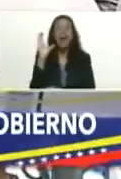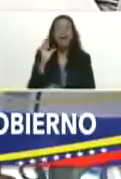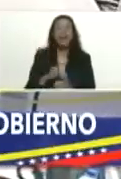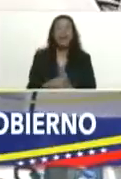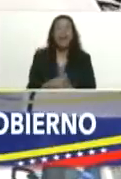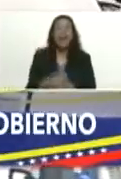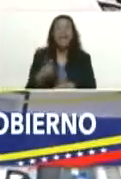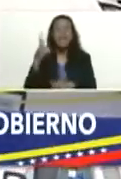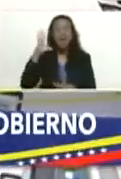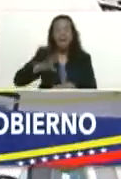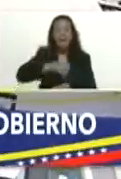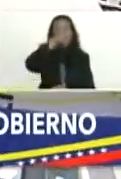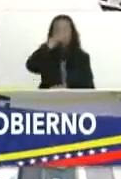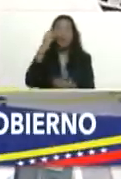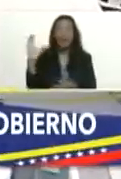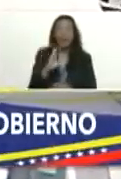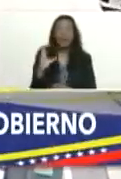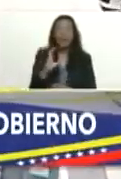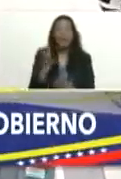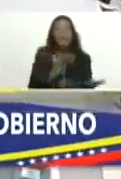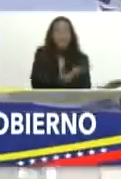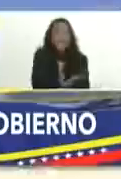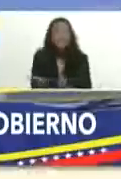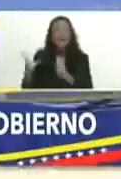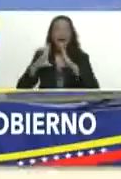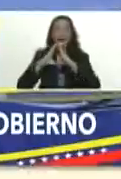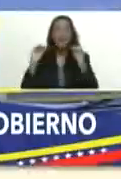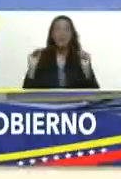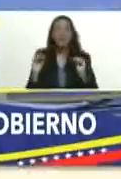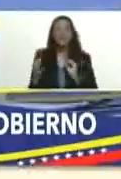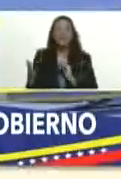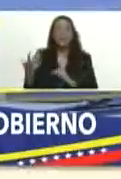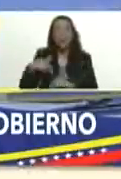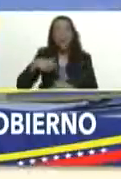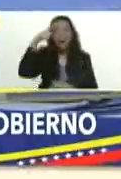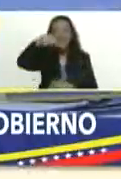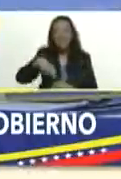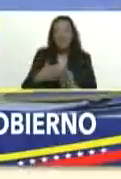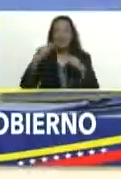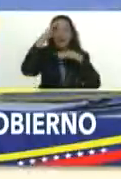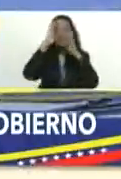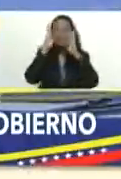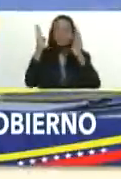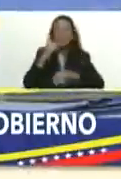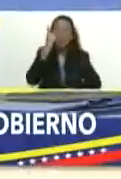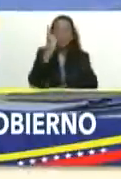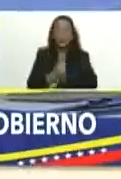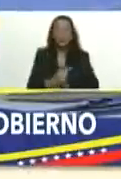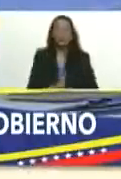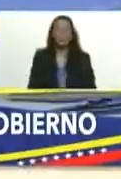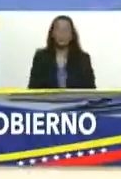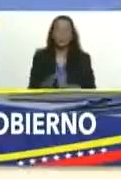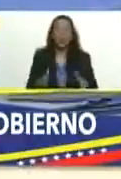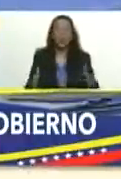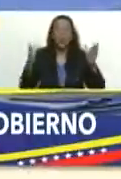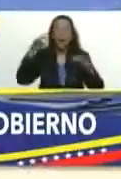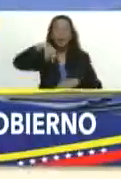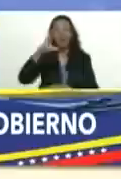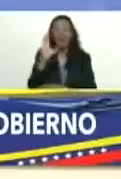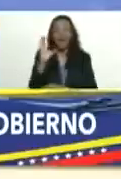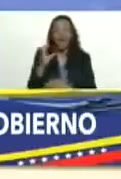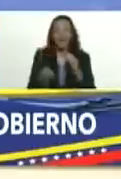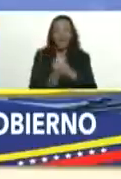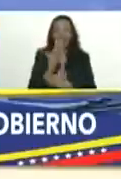y el jefe de gobierno de Caracas, bienvenido al puesto de comando acá en el Palacio Blanco,